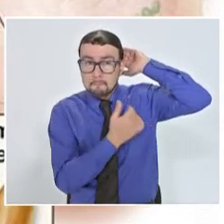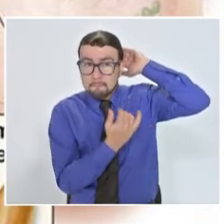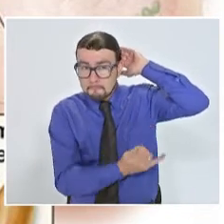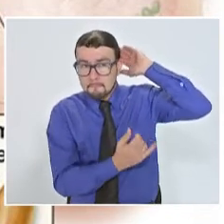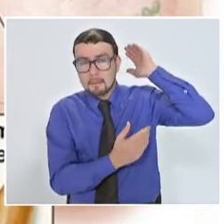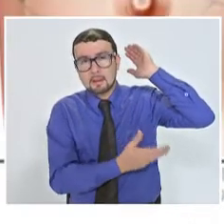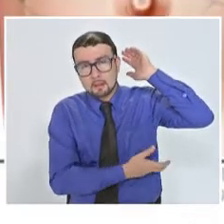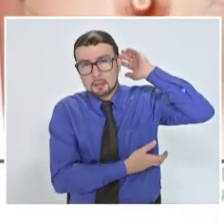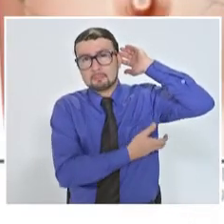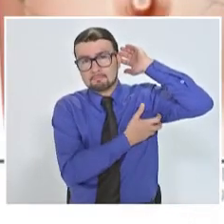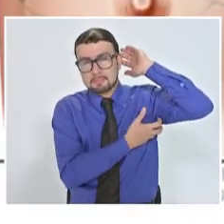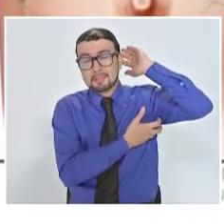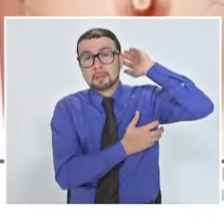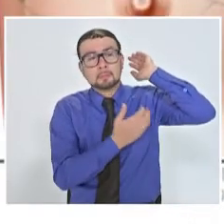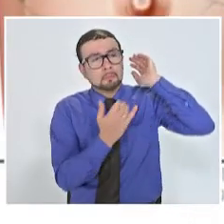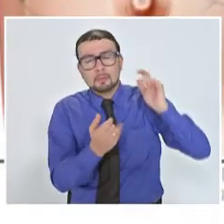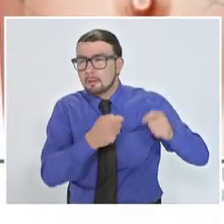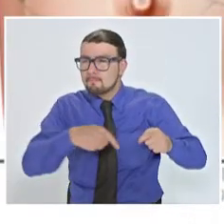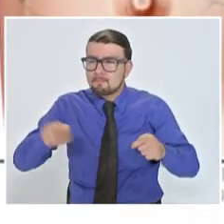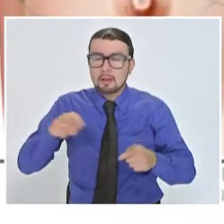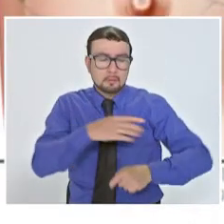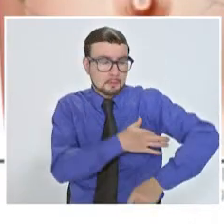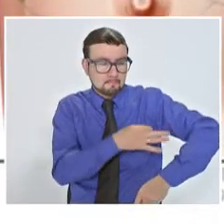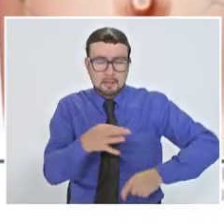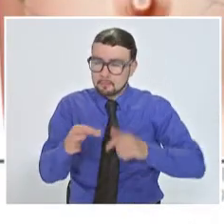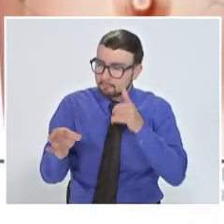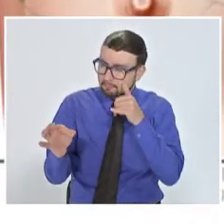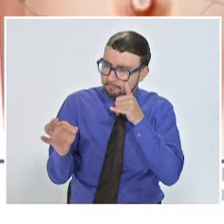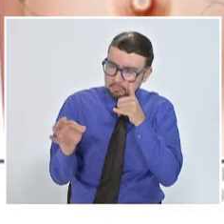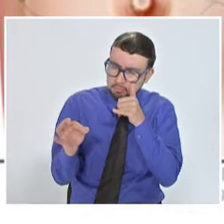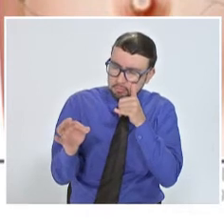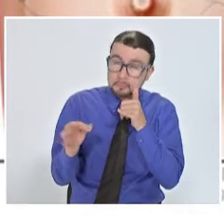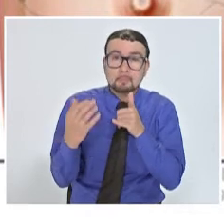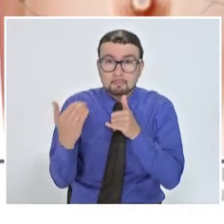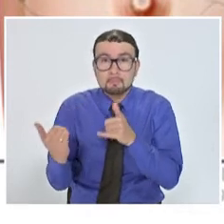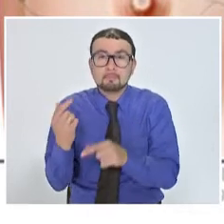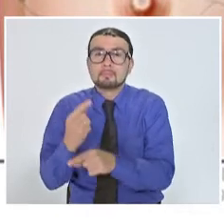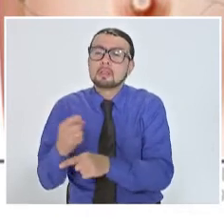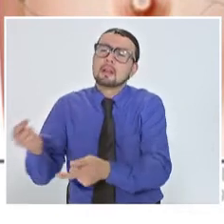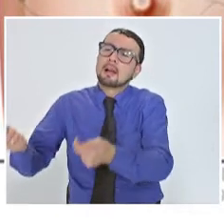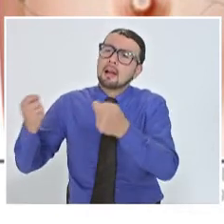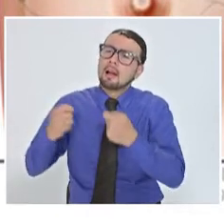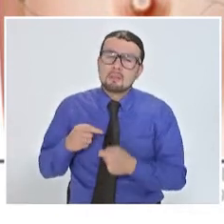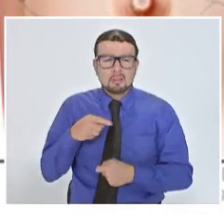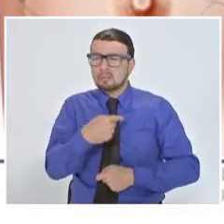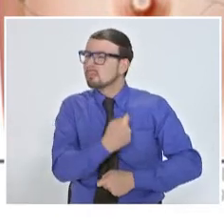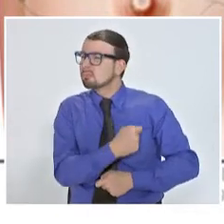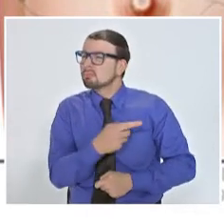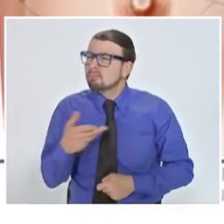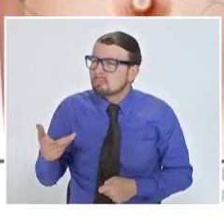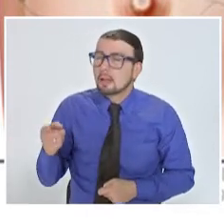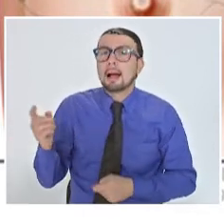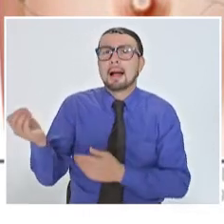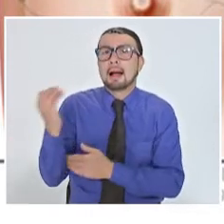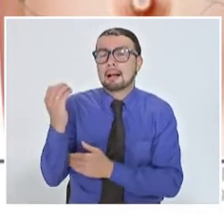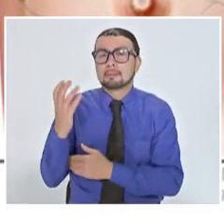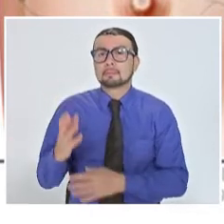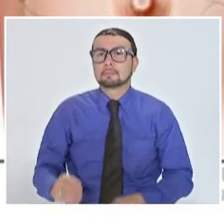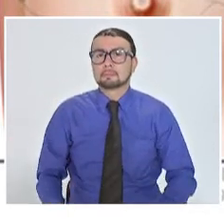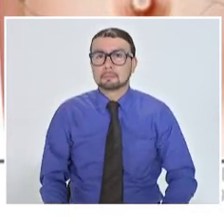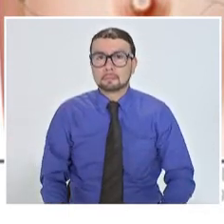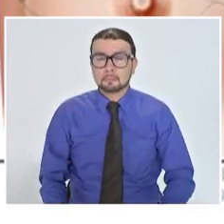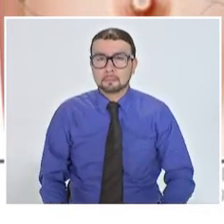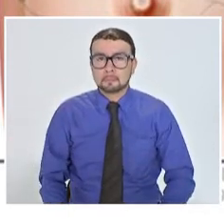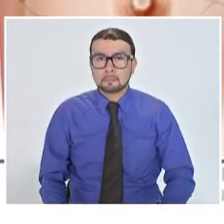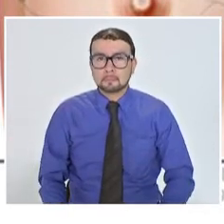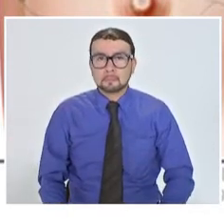depresiones, se manda esa muestra a patología y el patólogo finalmente nos va a decir qué tiene la paciente.